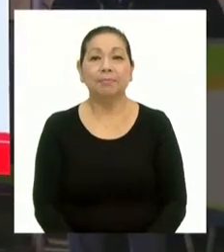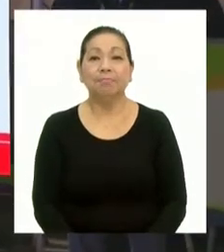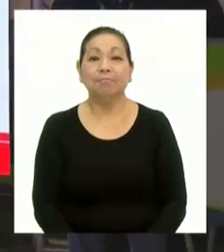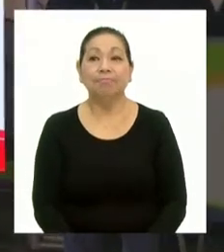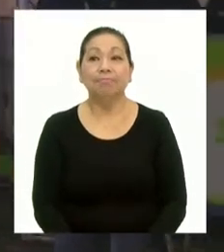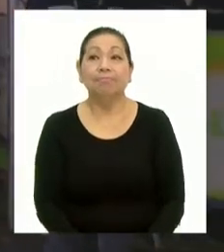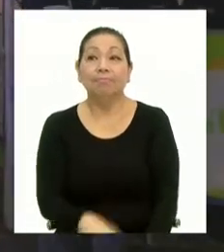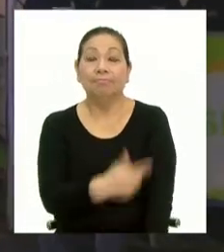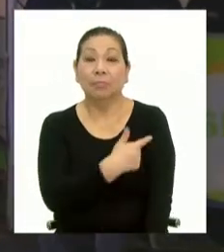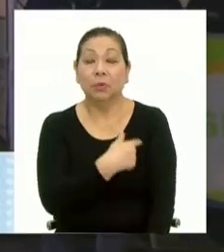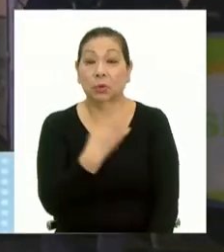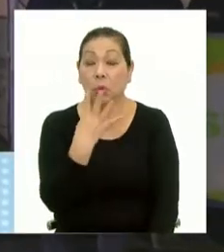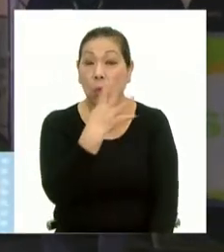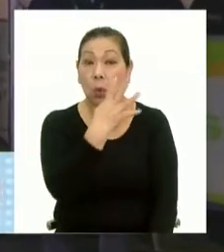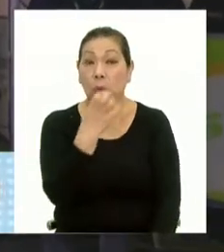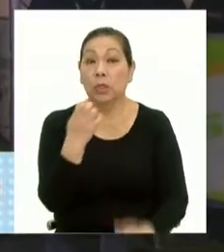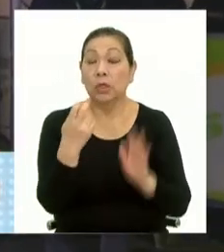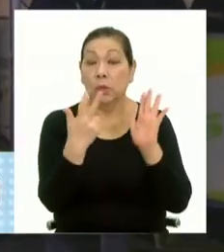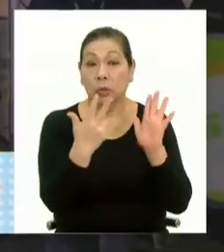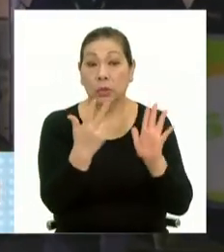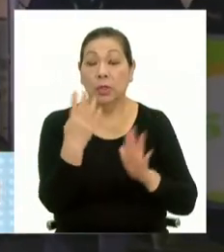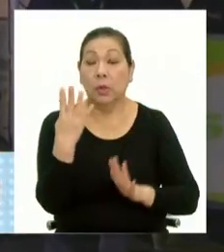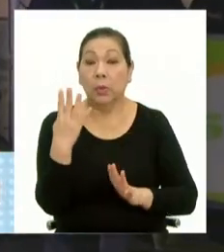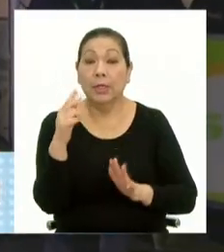Hemos vacunado